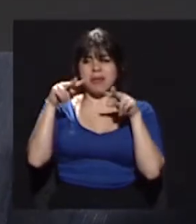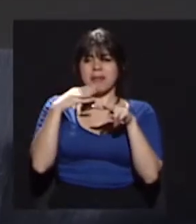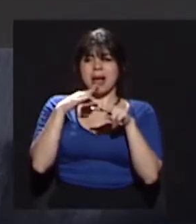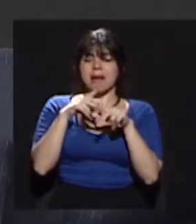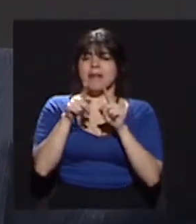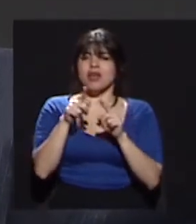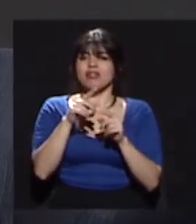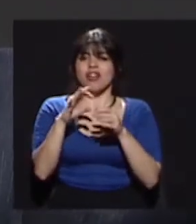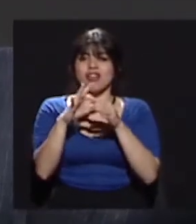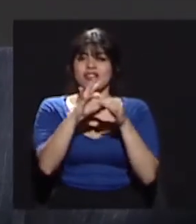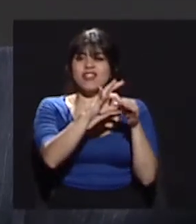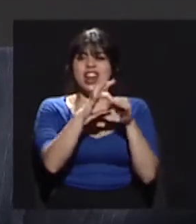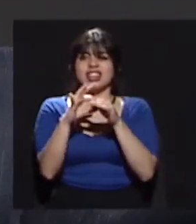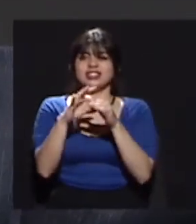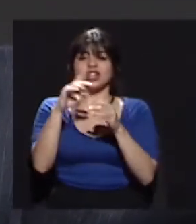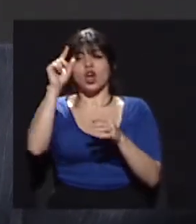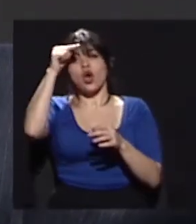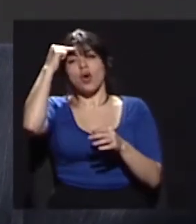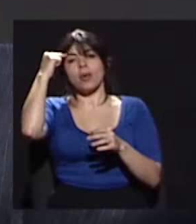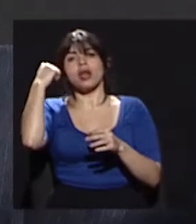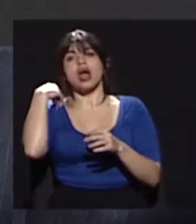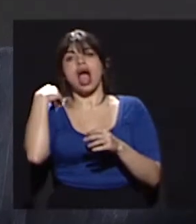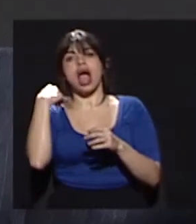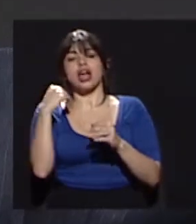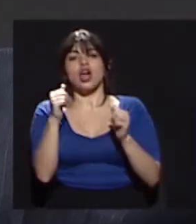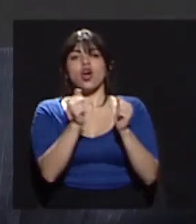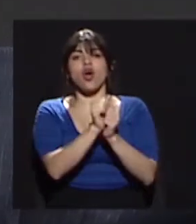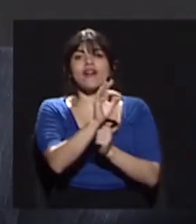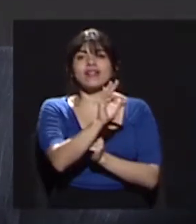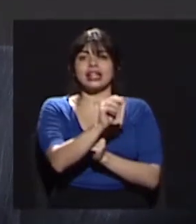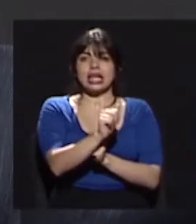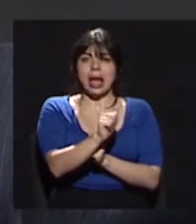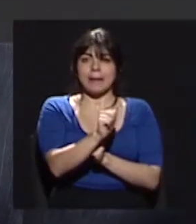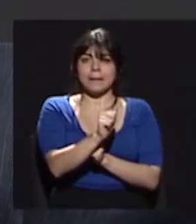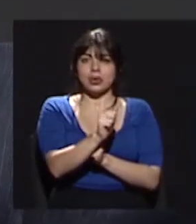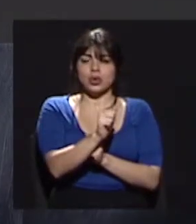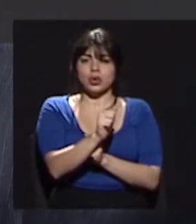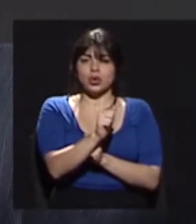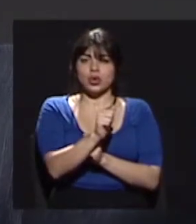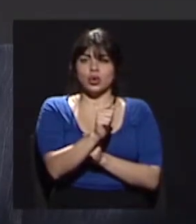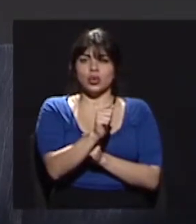o la alianza que el gobierno sostiene con el frente amplio